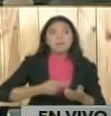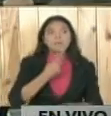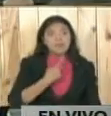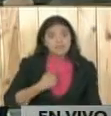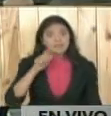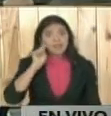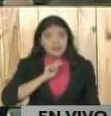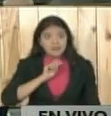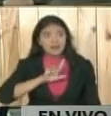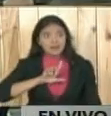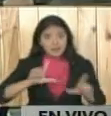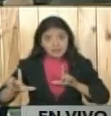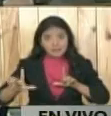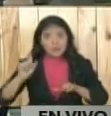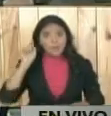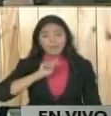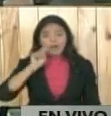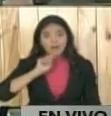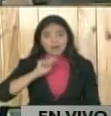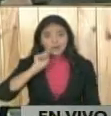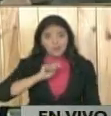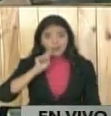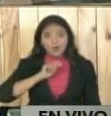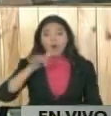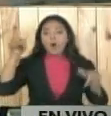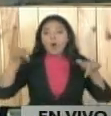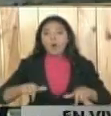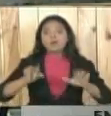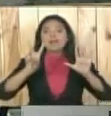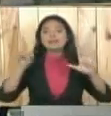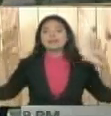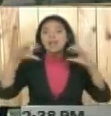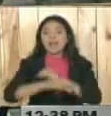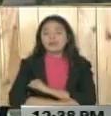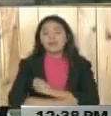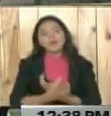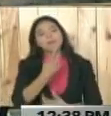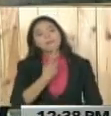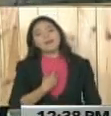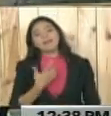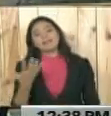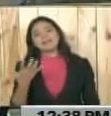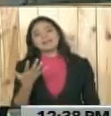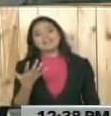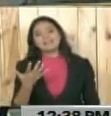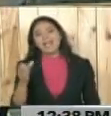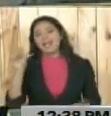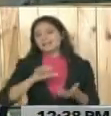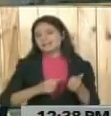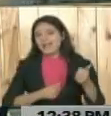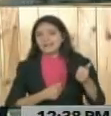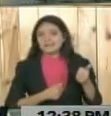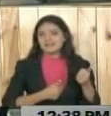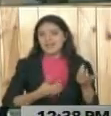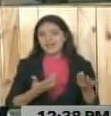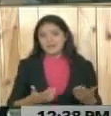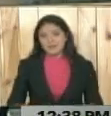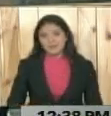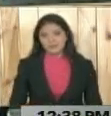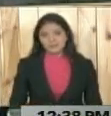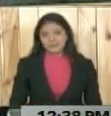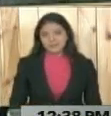en la línea. Mario Silva, a partir de hoy a las 7 de la noche, ¿qué me dice este salsero mayor, Mario